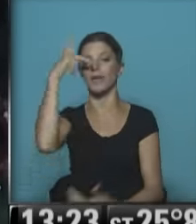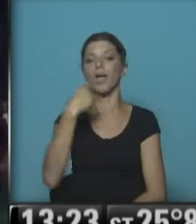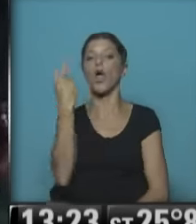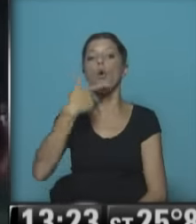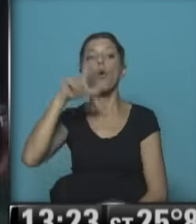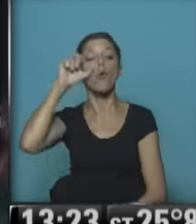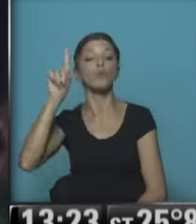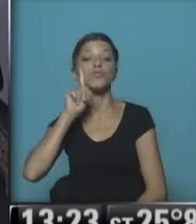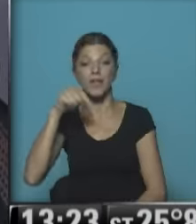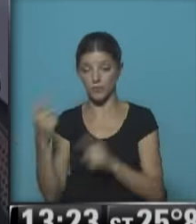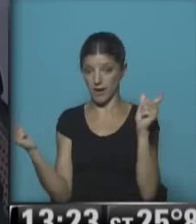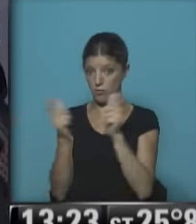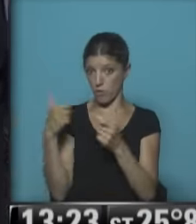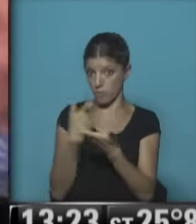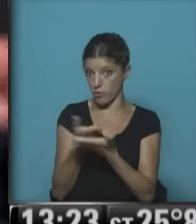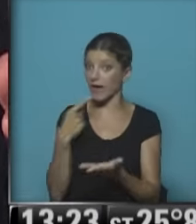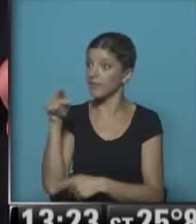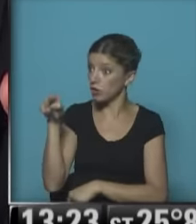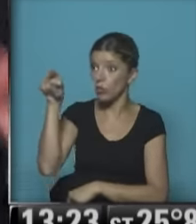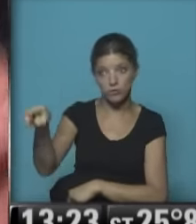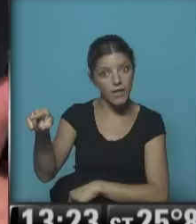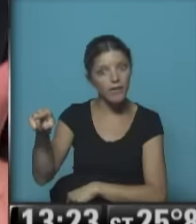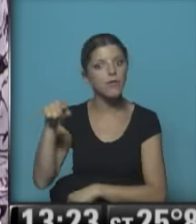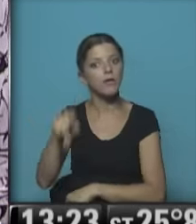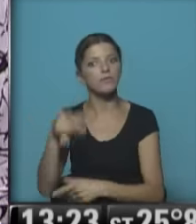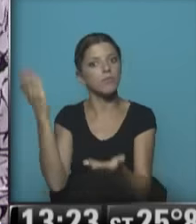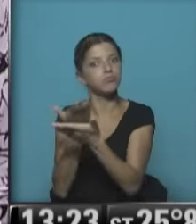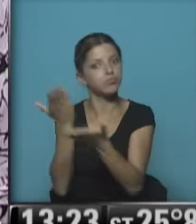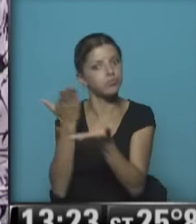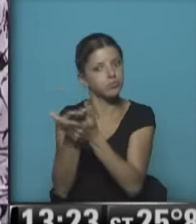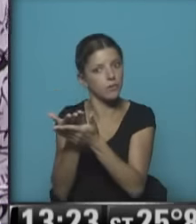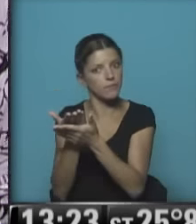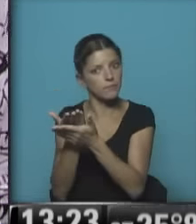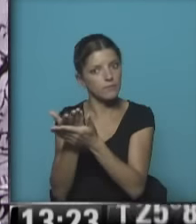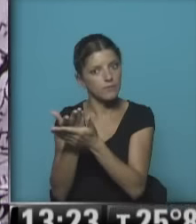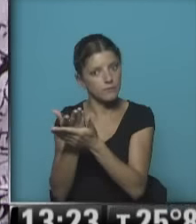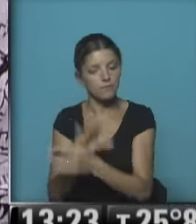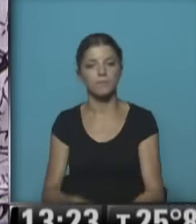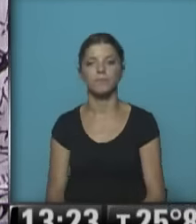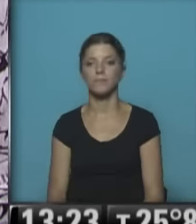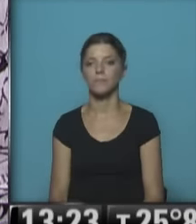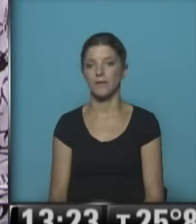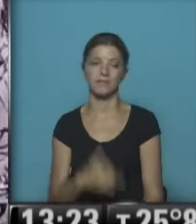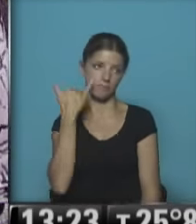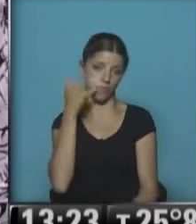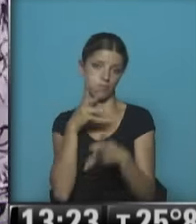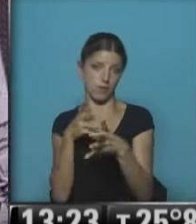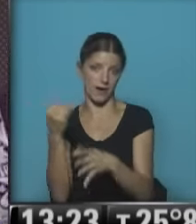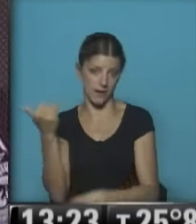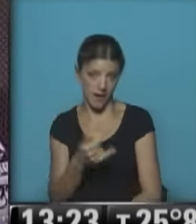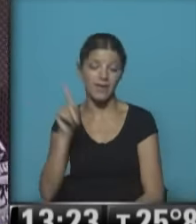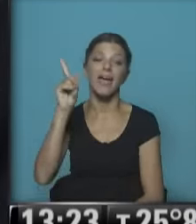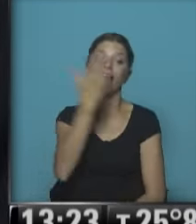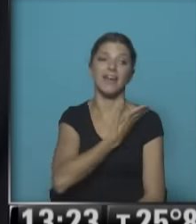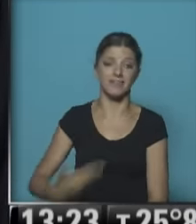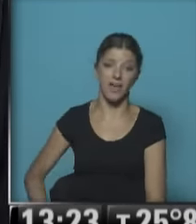pública de los países árabes, que acusó a los kuwaitíes de estar saboteando el petróleo iraquí. Bueno, terminó invadiendo. La guerra ya está. Estado